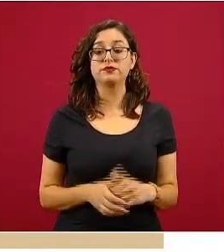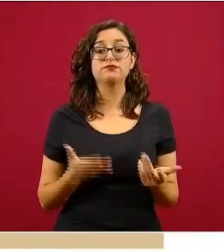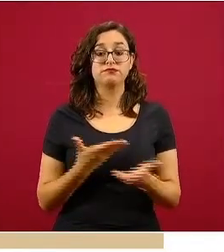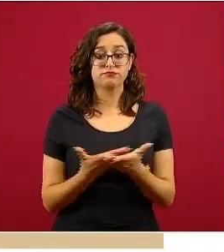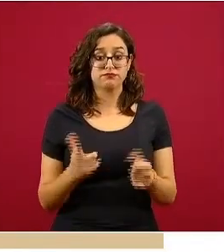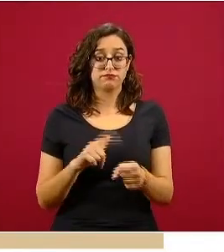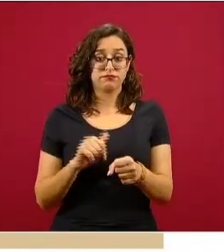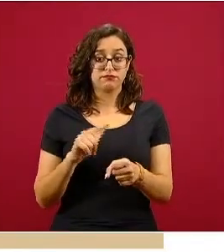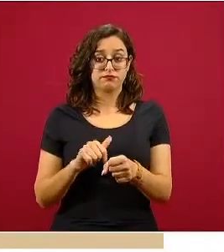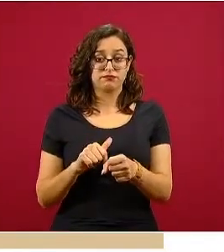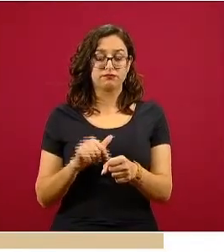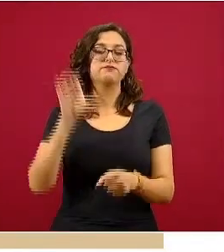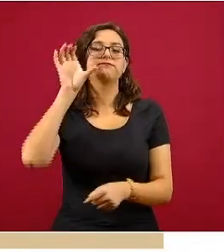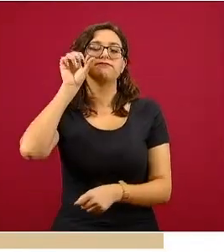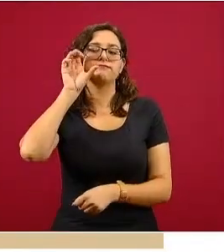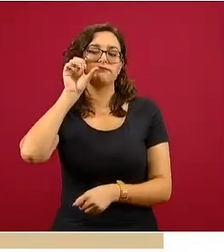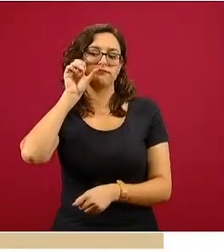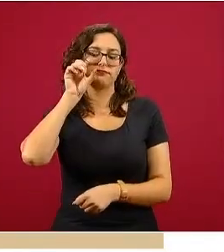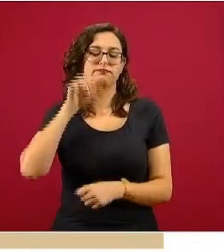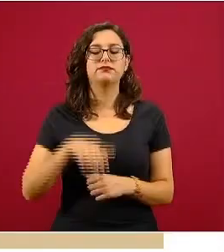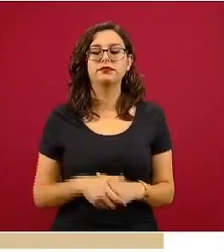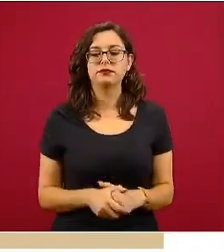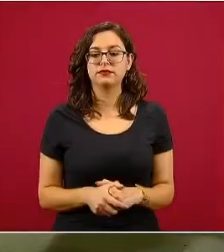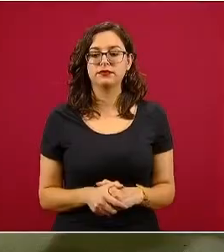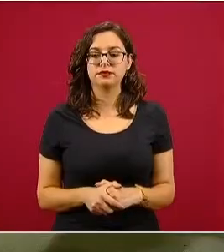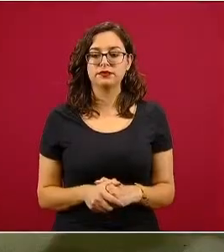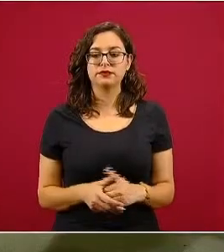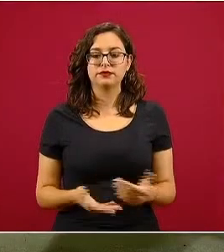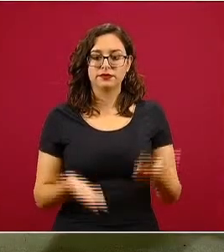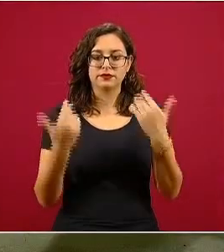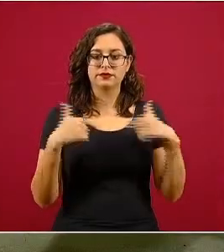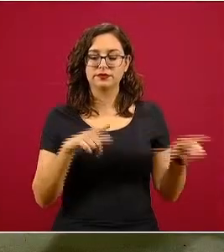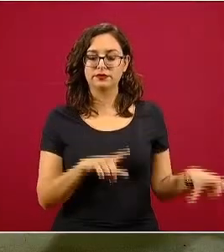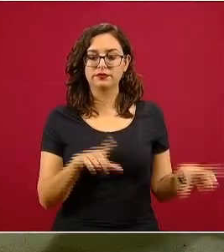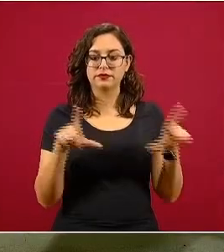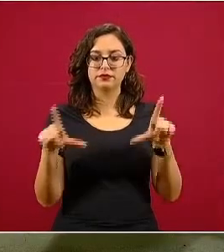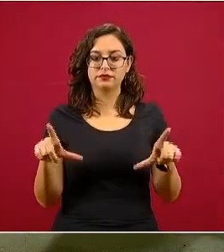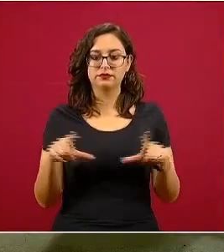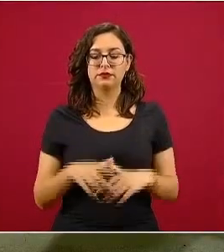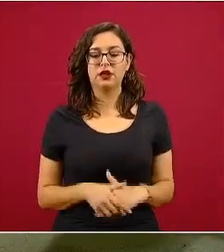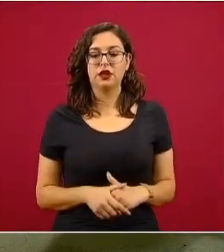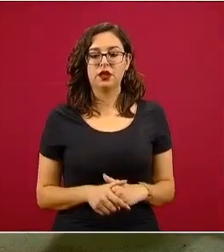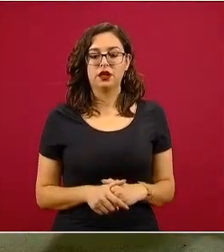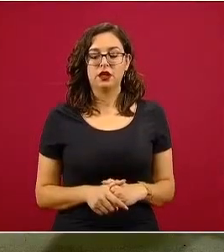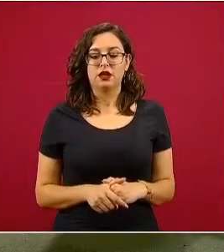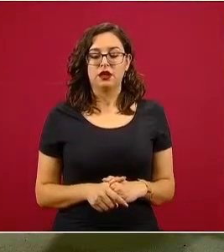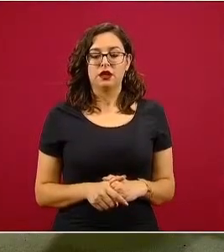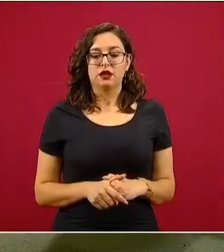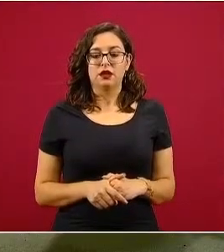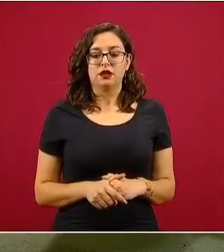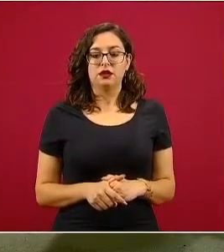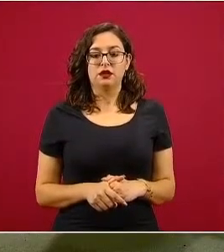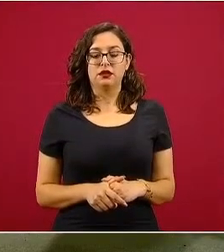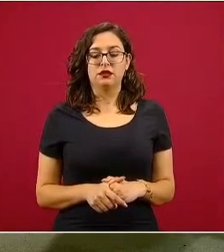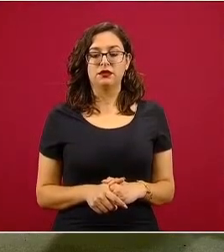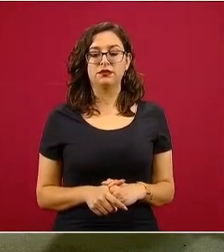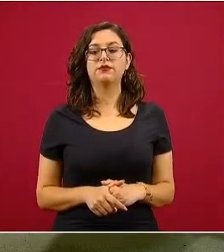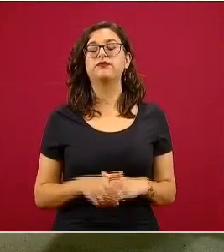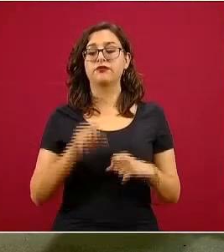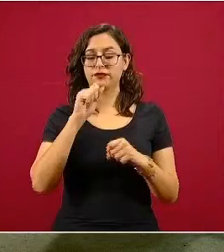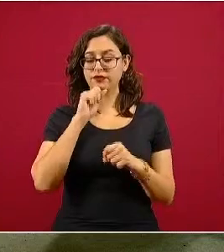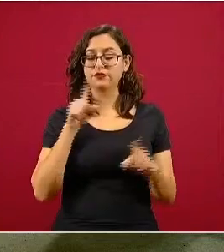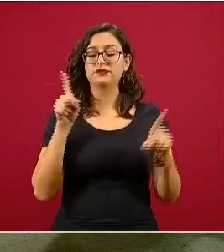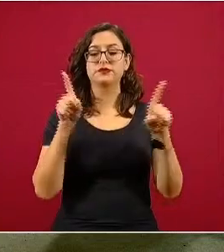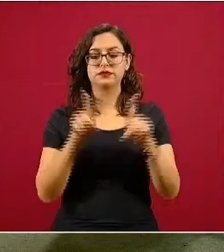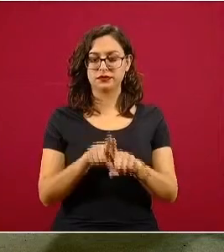actualmente se encuentran en el semáforo naranja. Veamos la siguiente diapositiva. Este es otro dato que se repite para cada una de